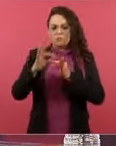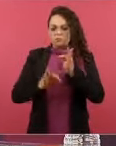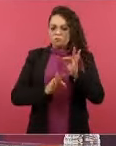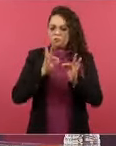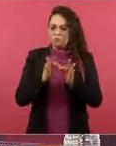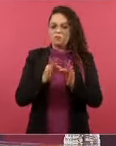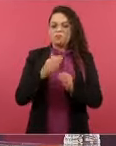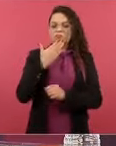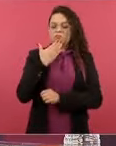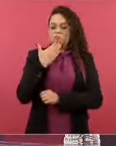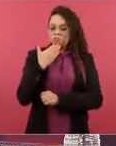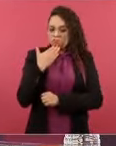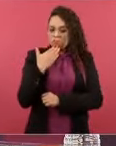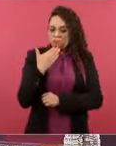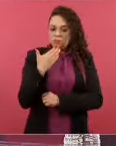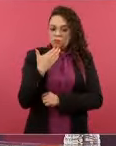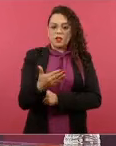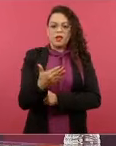con toda la cuestión